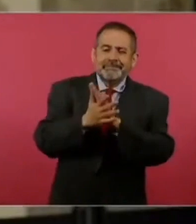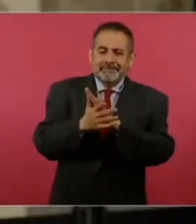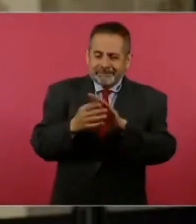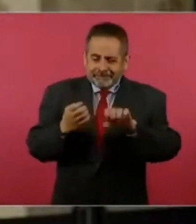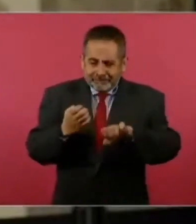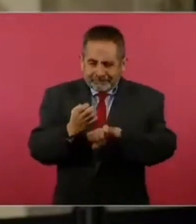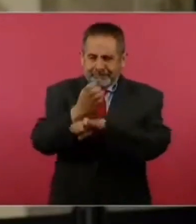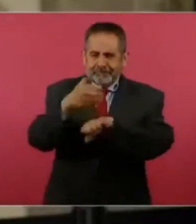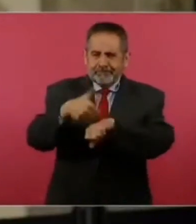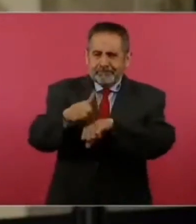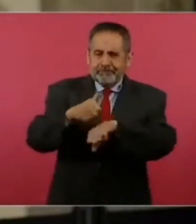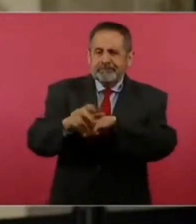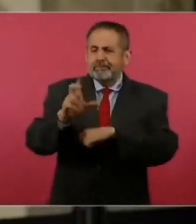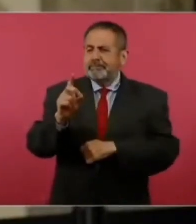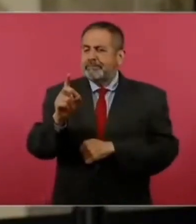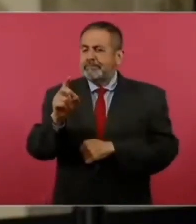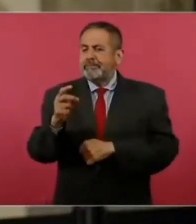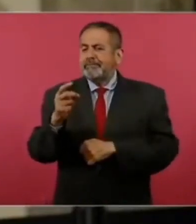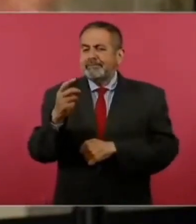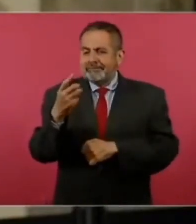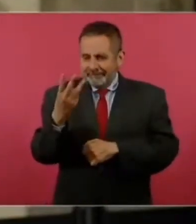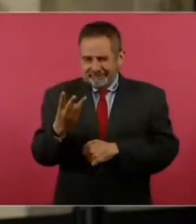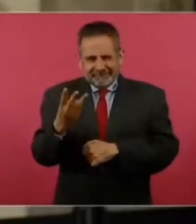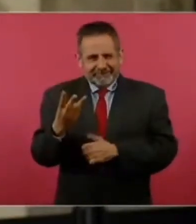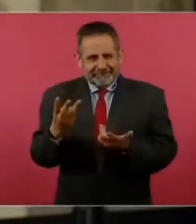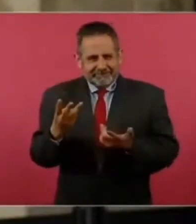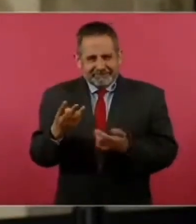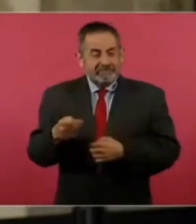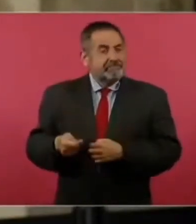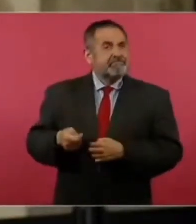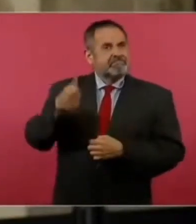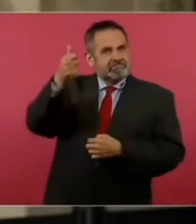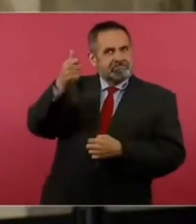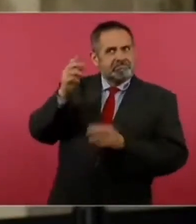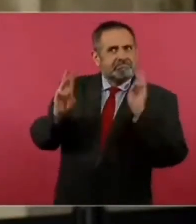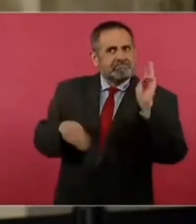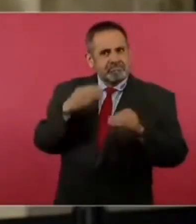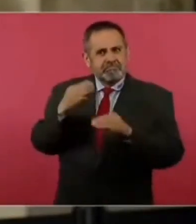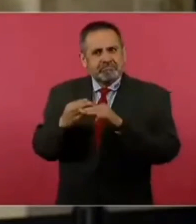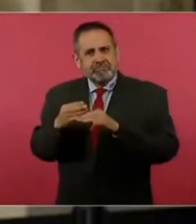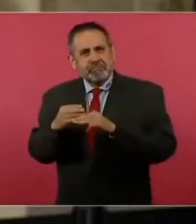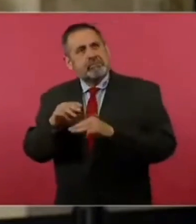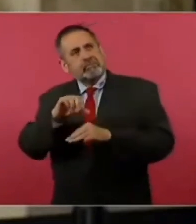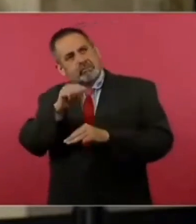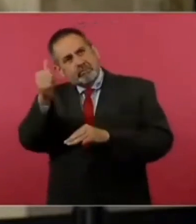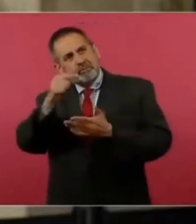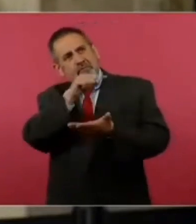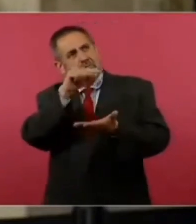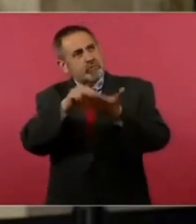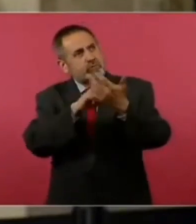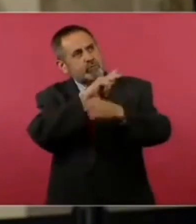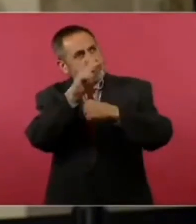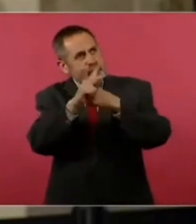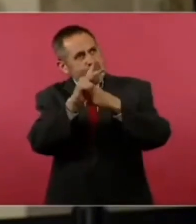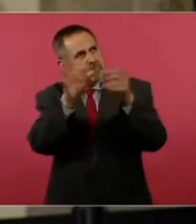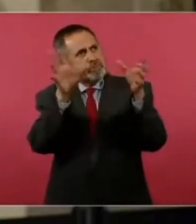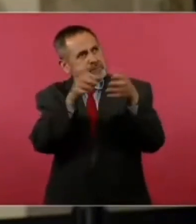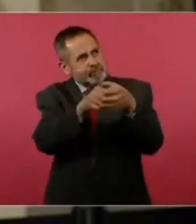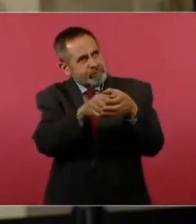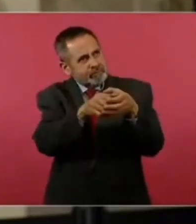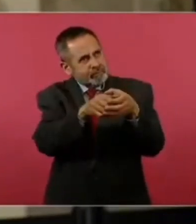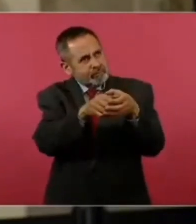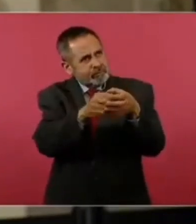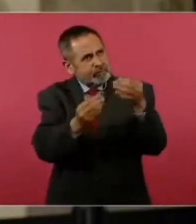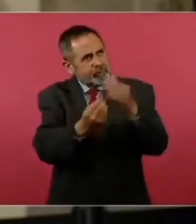el el primer país en el mundo que tuvieron estado virtual con migrantes pero aquí va mi aquí va mi pregunta o mi planteamiento